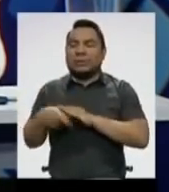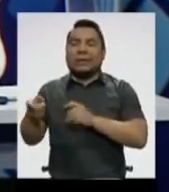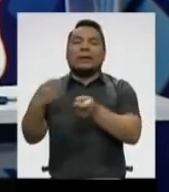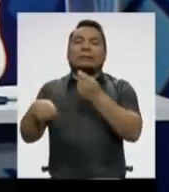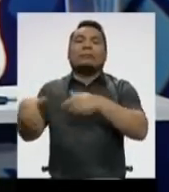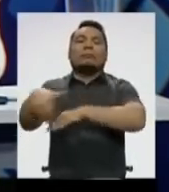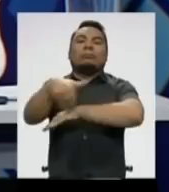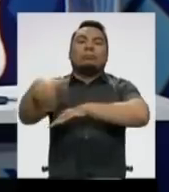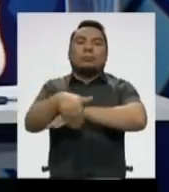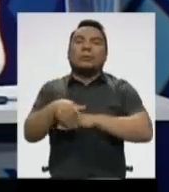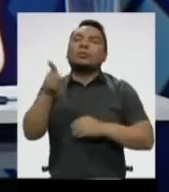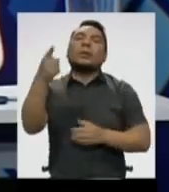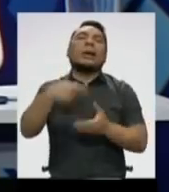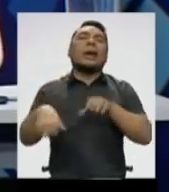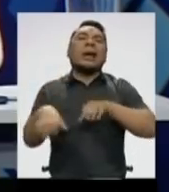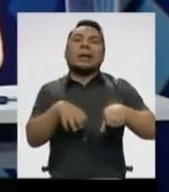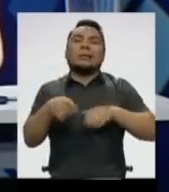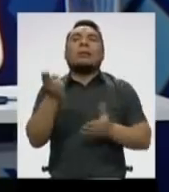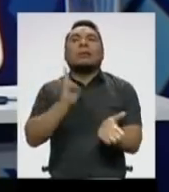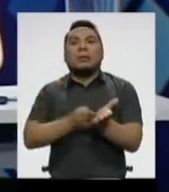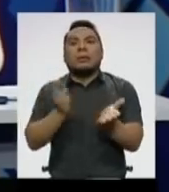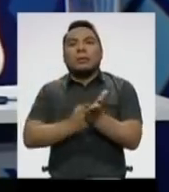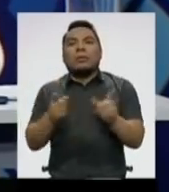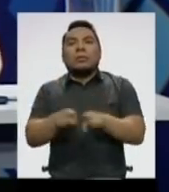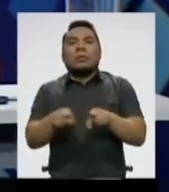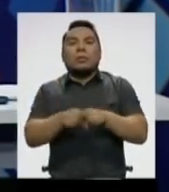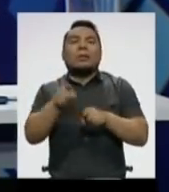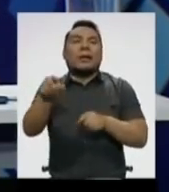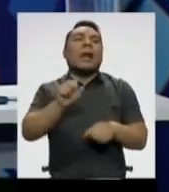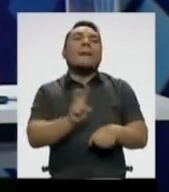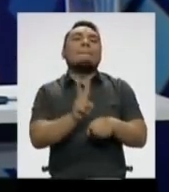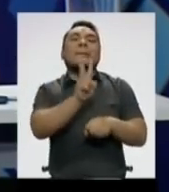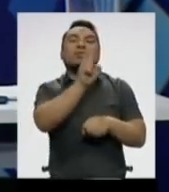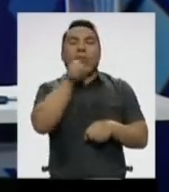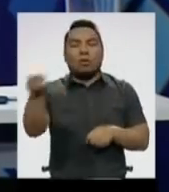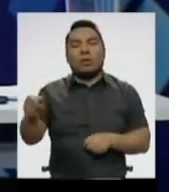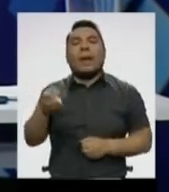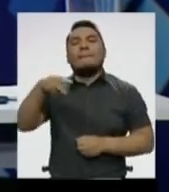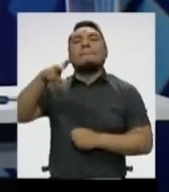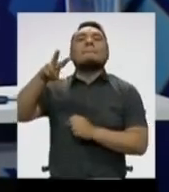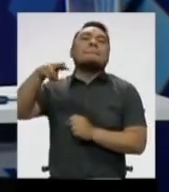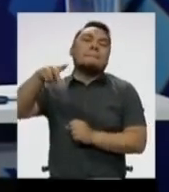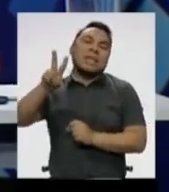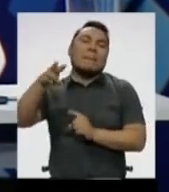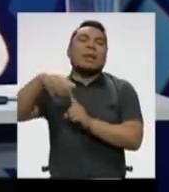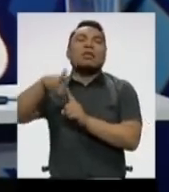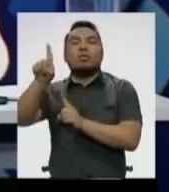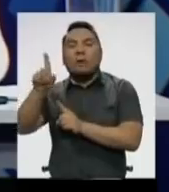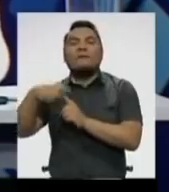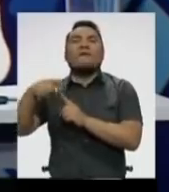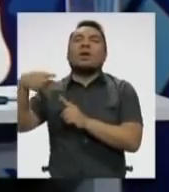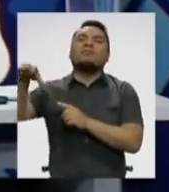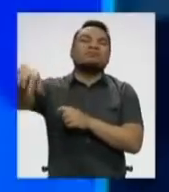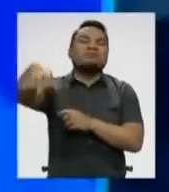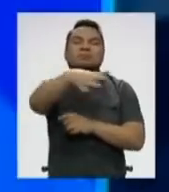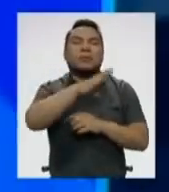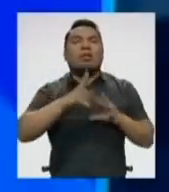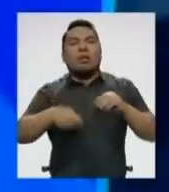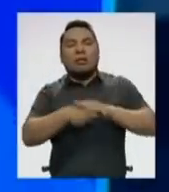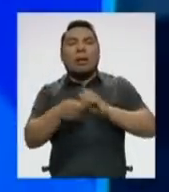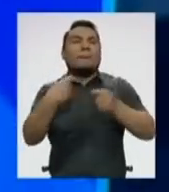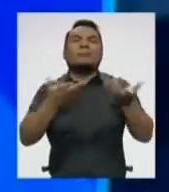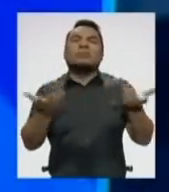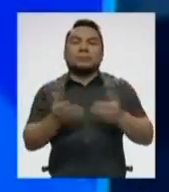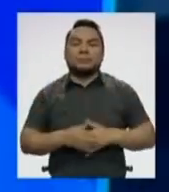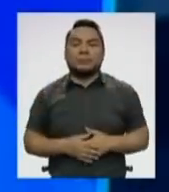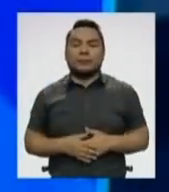se va a hacer para combatir estos temas y no repetir lo que ocurrió en La Victoria, en Villa María del Triunfo, en otras zonas de la capital? ¿Qué medidas concretas?